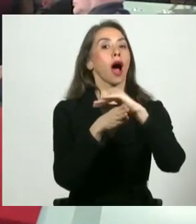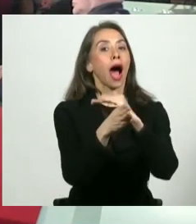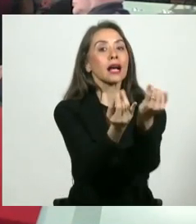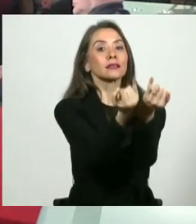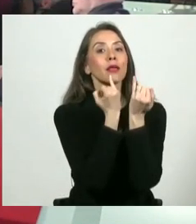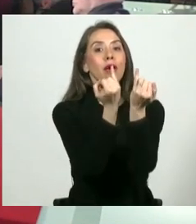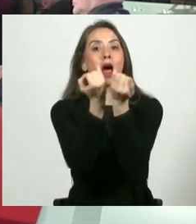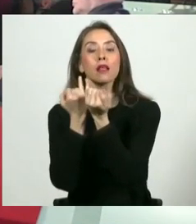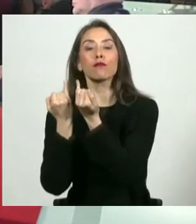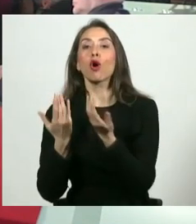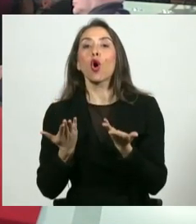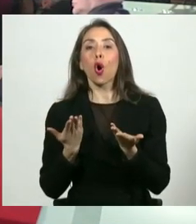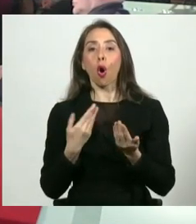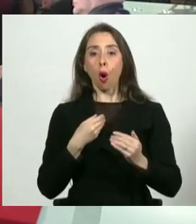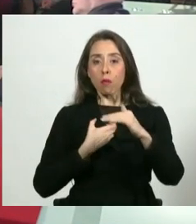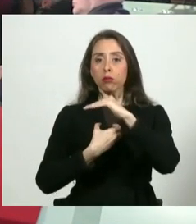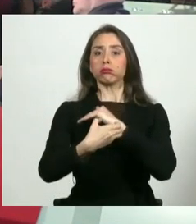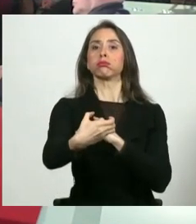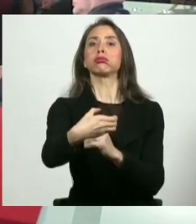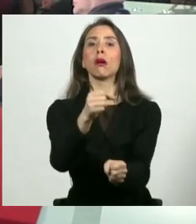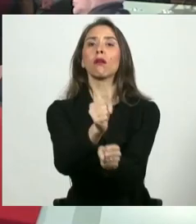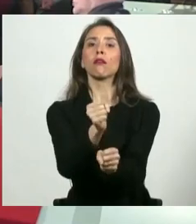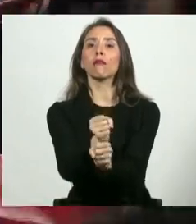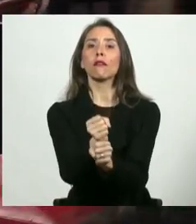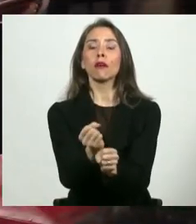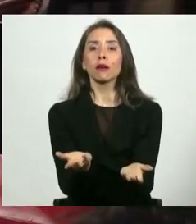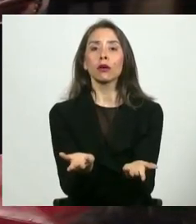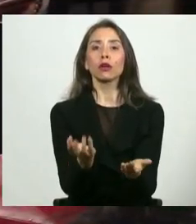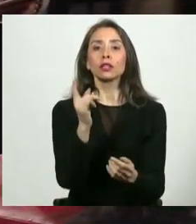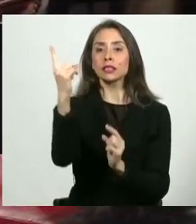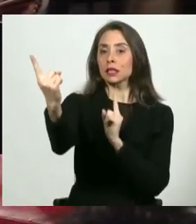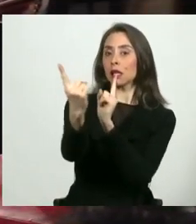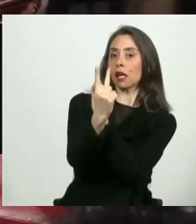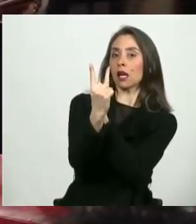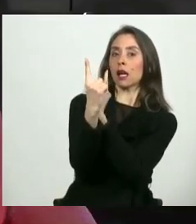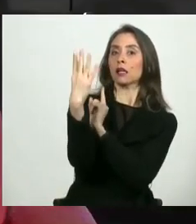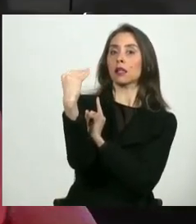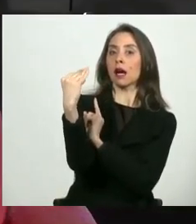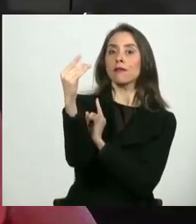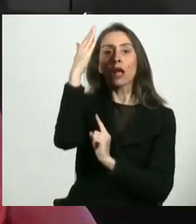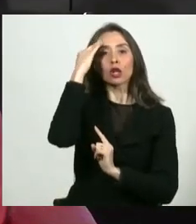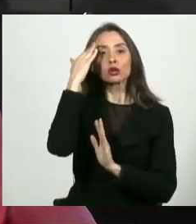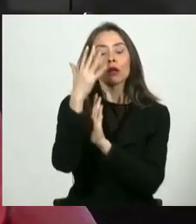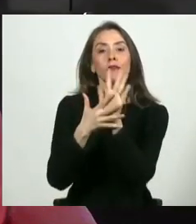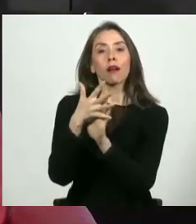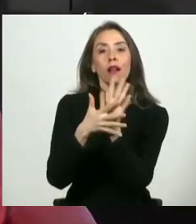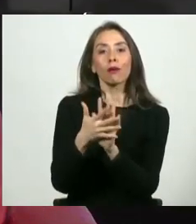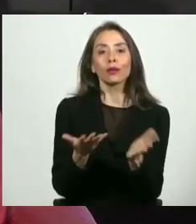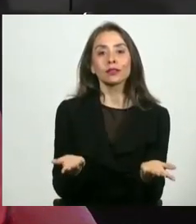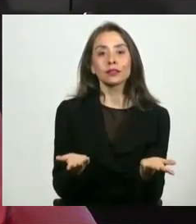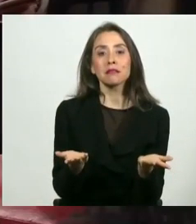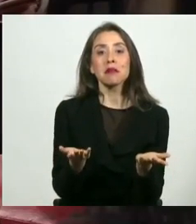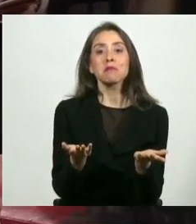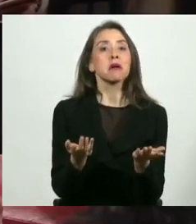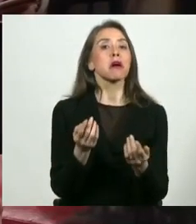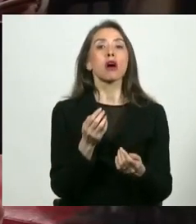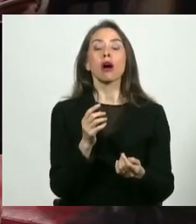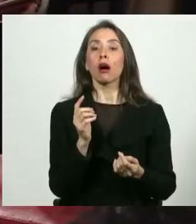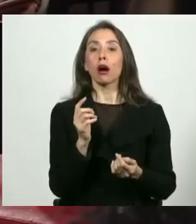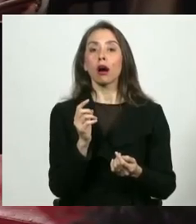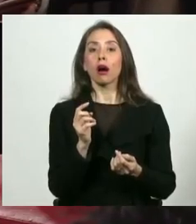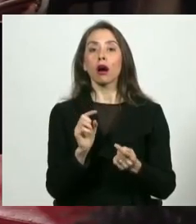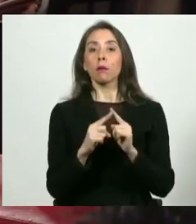información. ¿Cómo va a entrar al campo laboral si el interlocutor no sabe lengua de señas, por ejemplo? O sea, no va a pasar